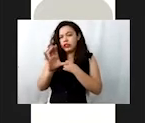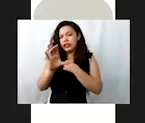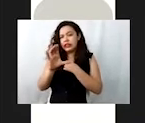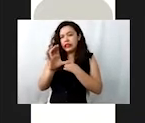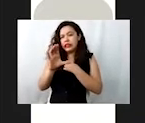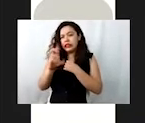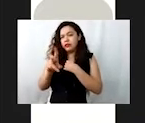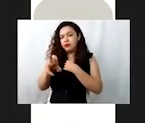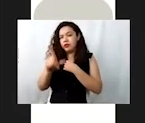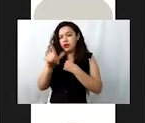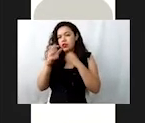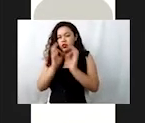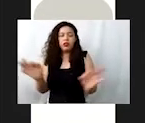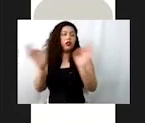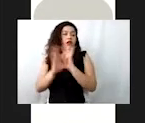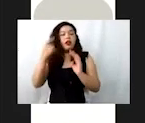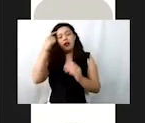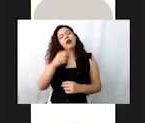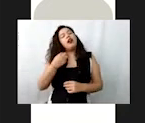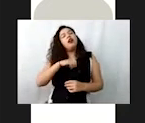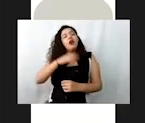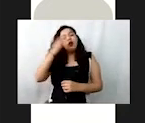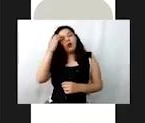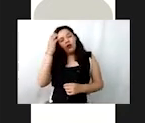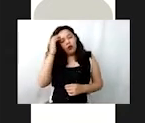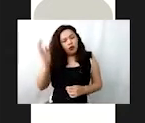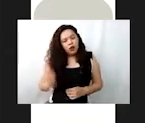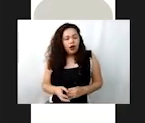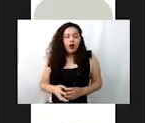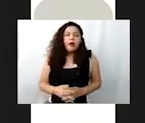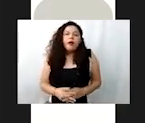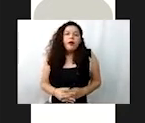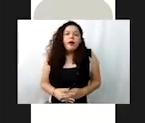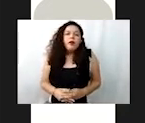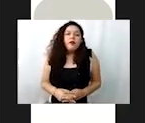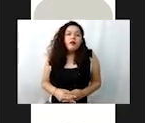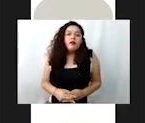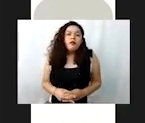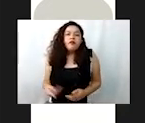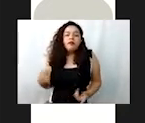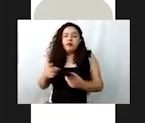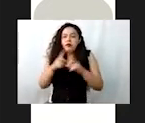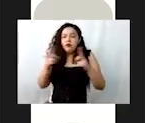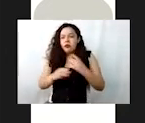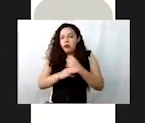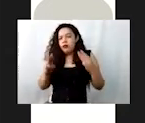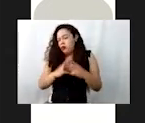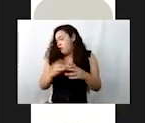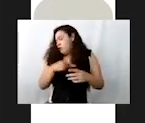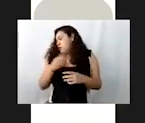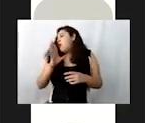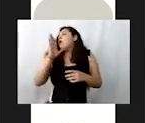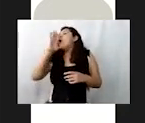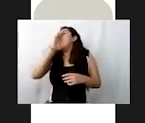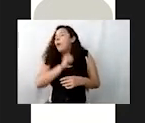es importante que sepamos cómo, si yo no puedo desarrollar una herramienta de rendición de